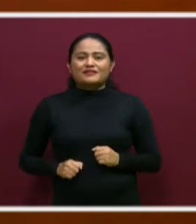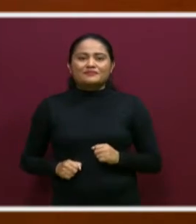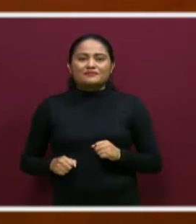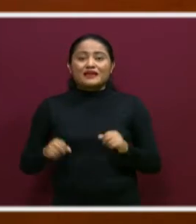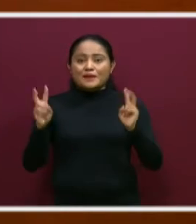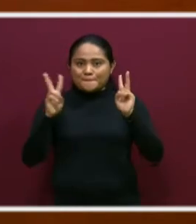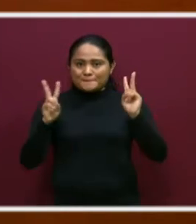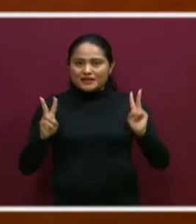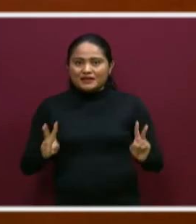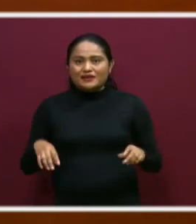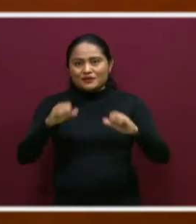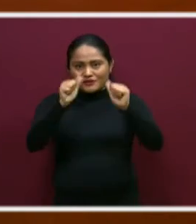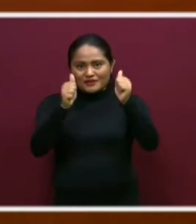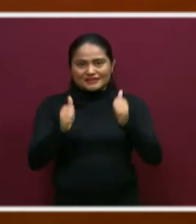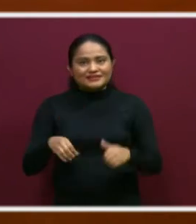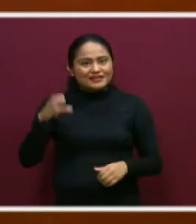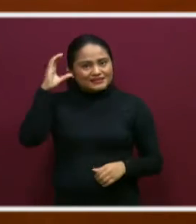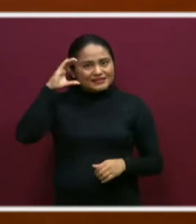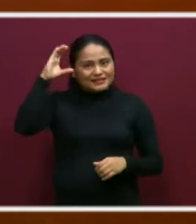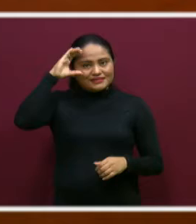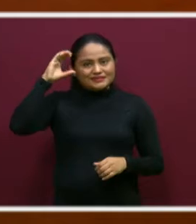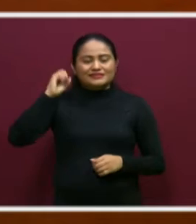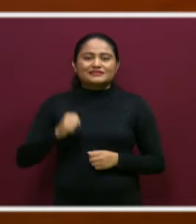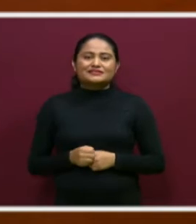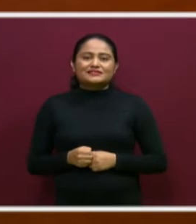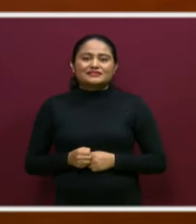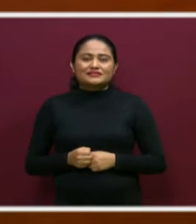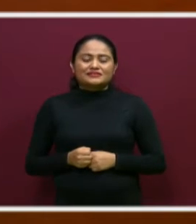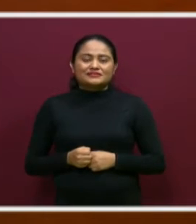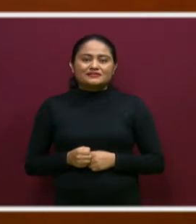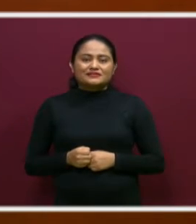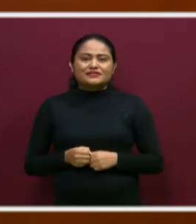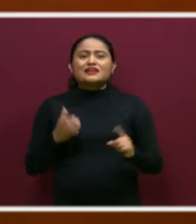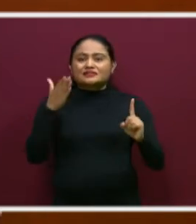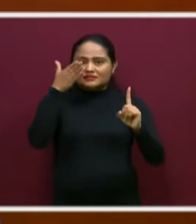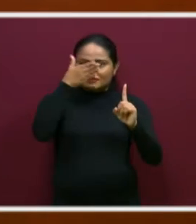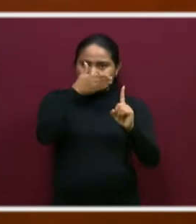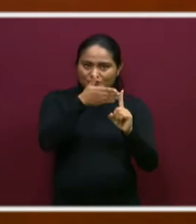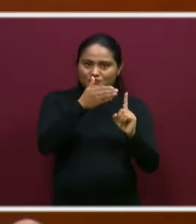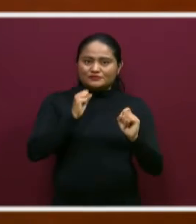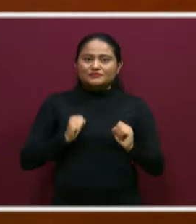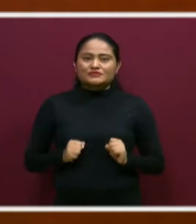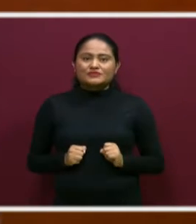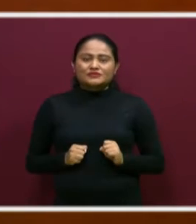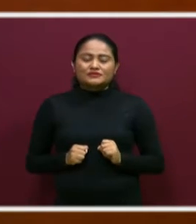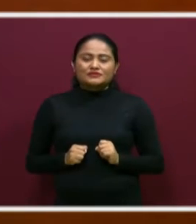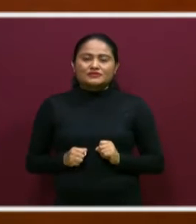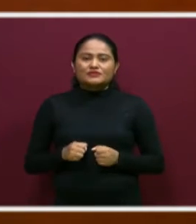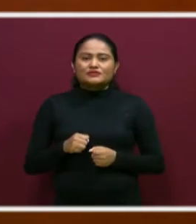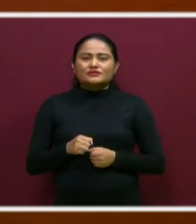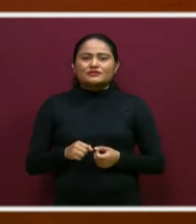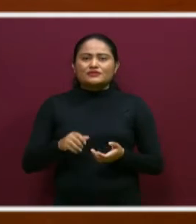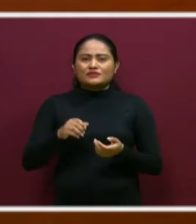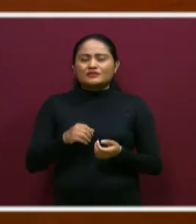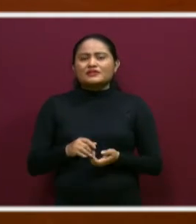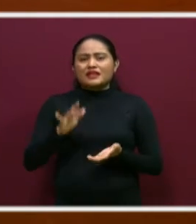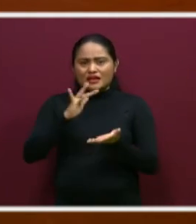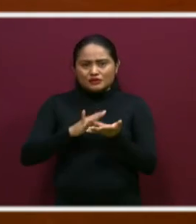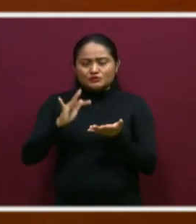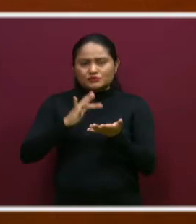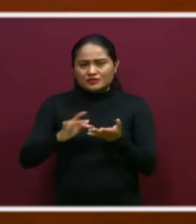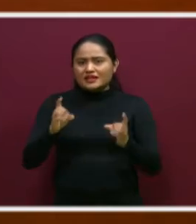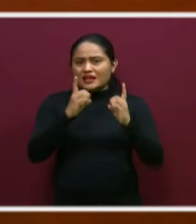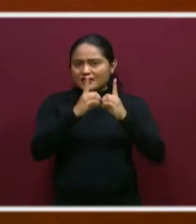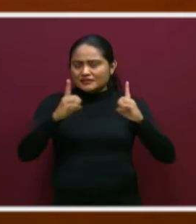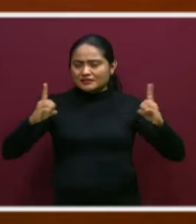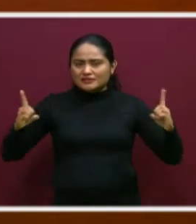artes y las ciencias que tiene el propósito de poder contribuir al desarrollo integral de